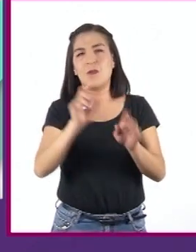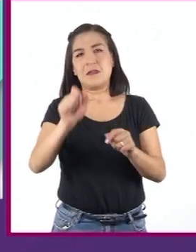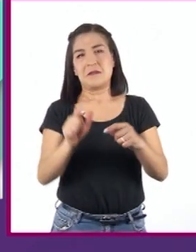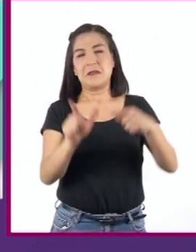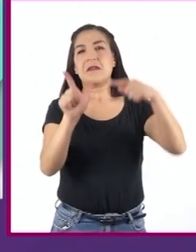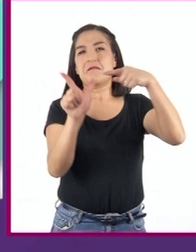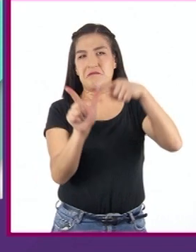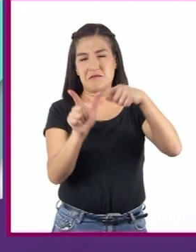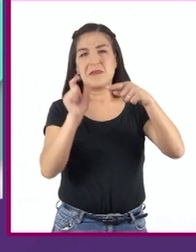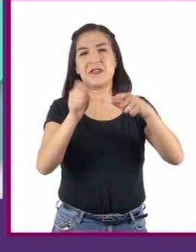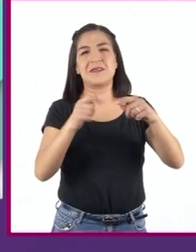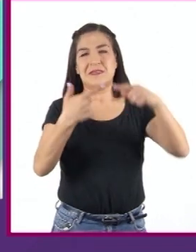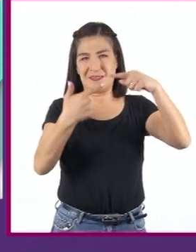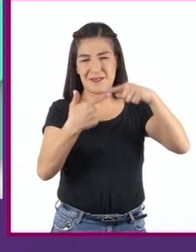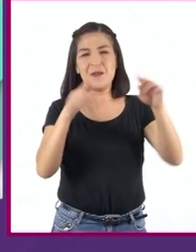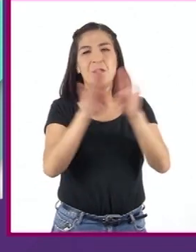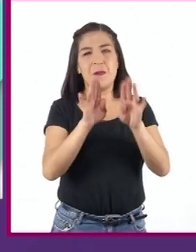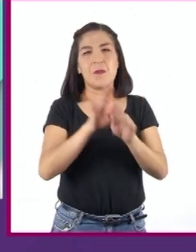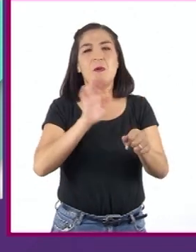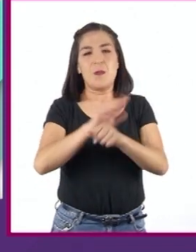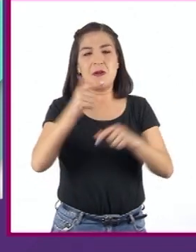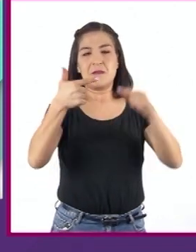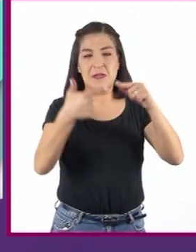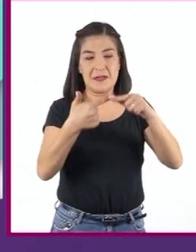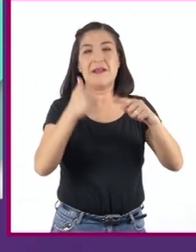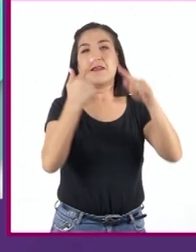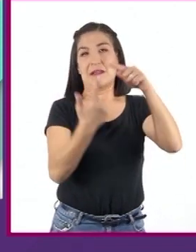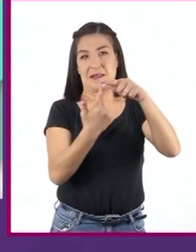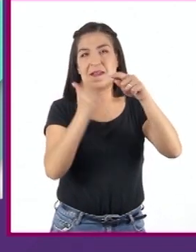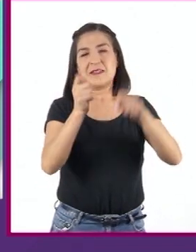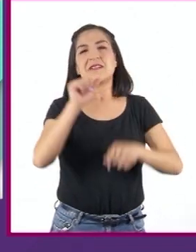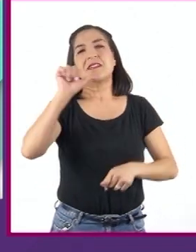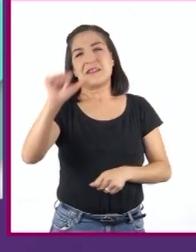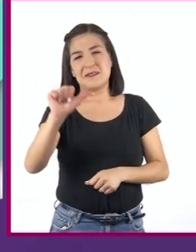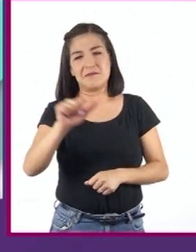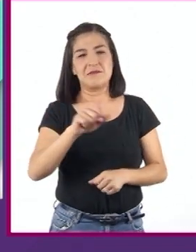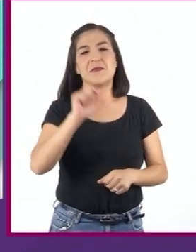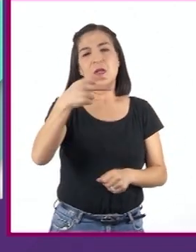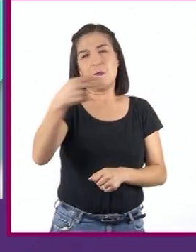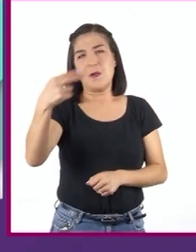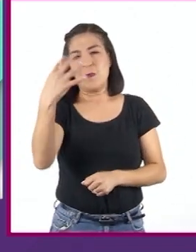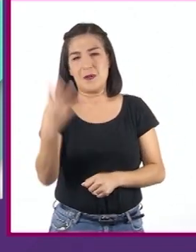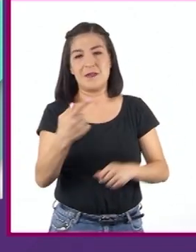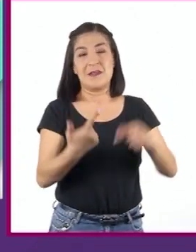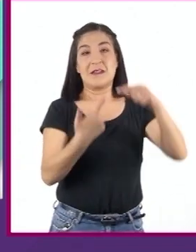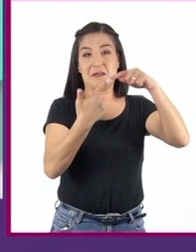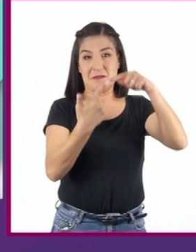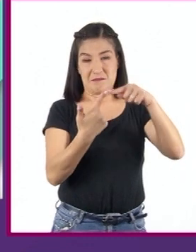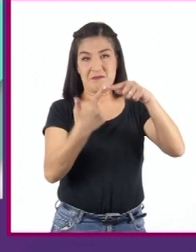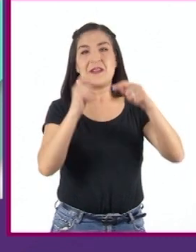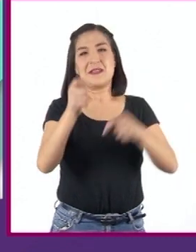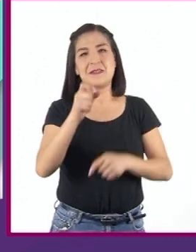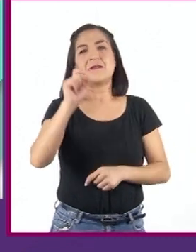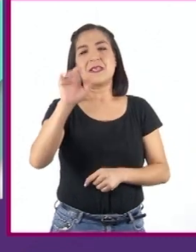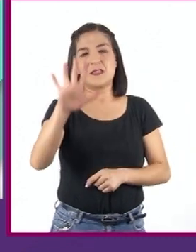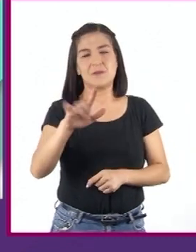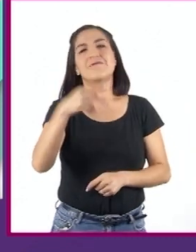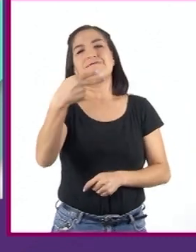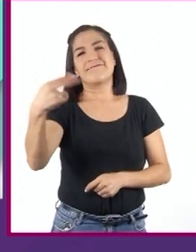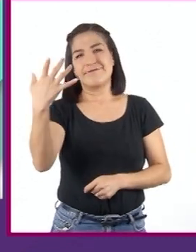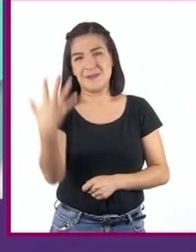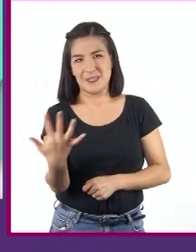cuadradas exactas, tales como raíz cuadrada de 16, que es igual a 4, y raíz cuadrada de 25, que es igual a